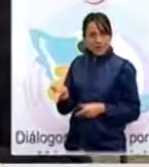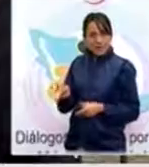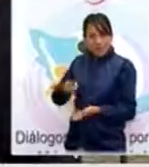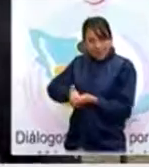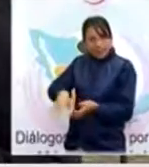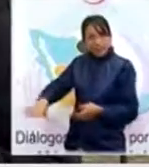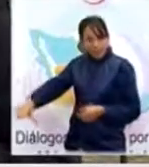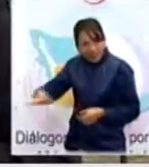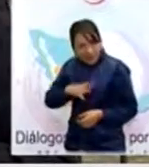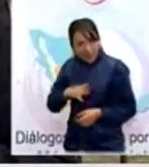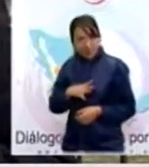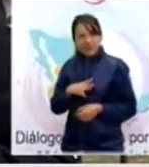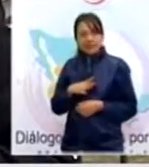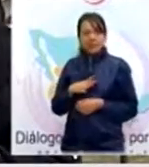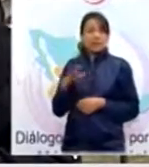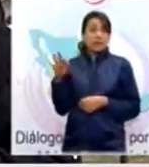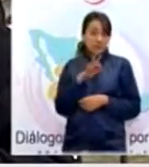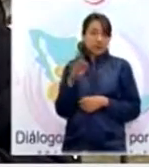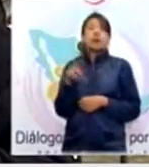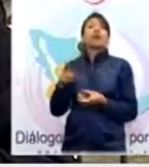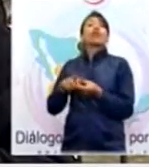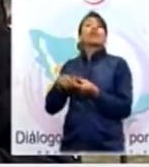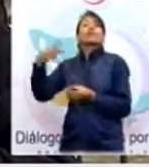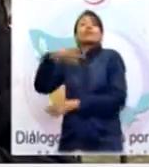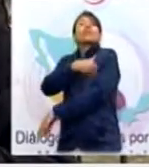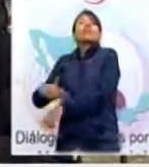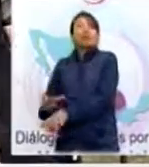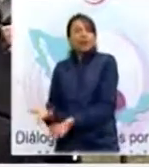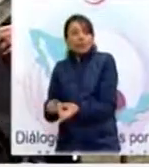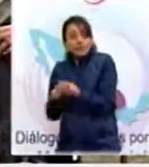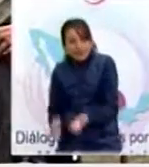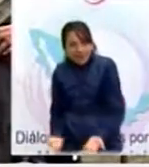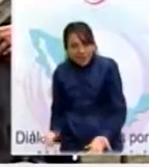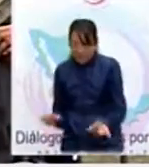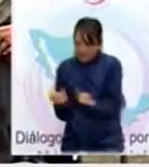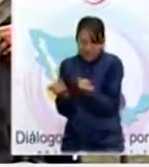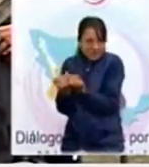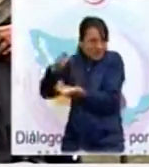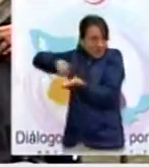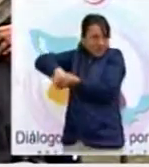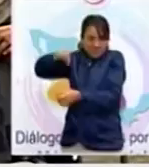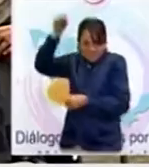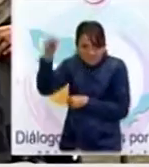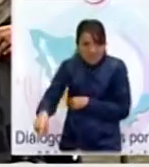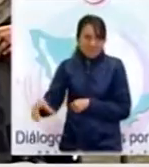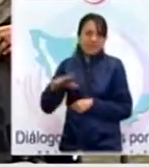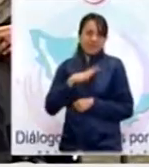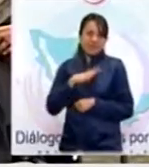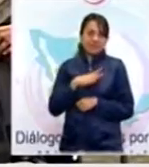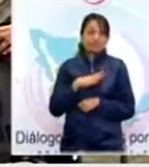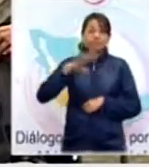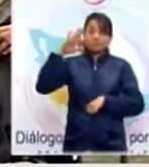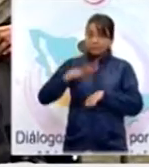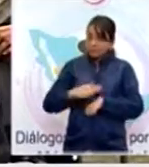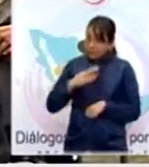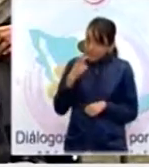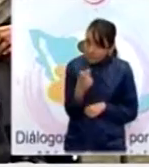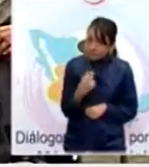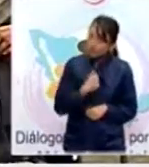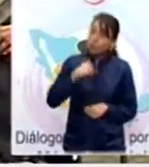algún lugar los delincuentes tienen su familia. Por eso es, reitero, que sin